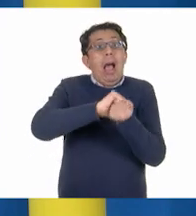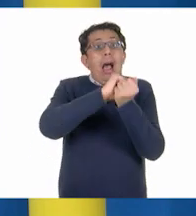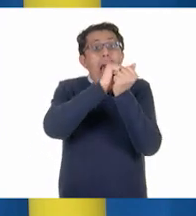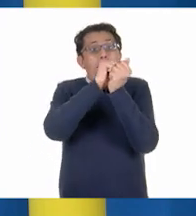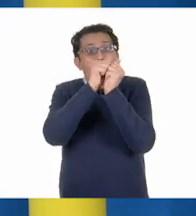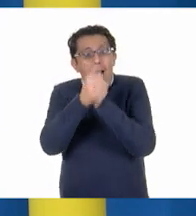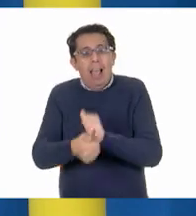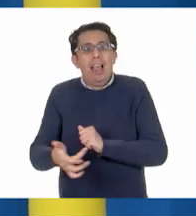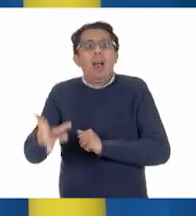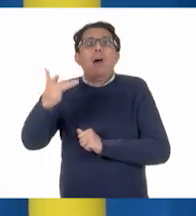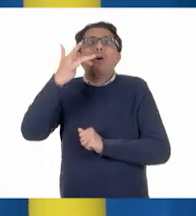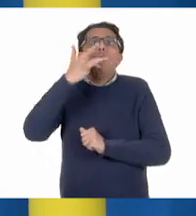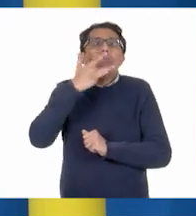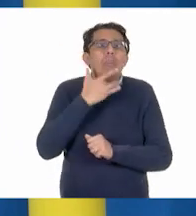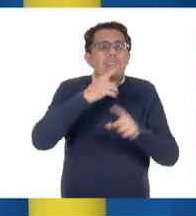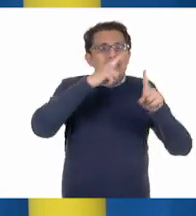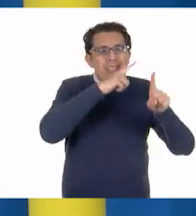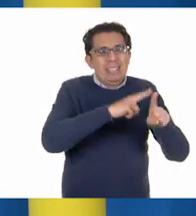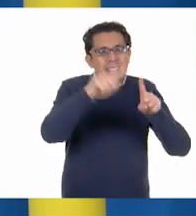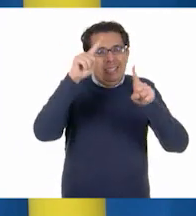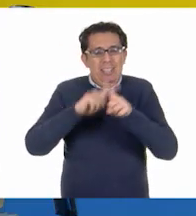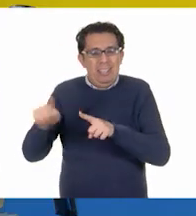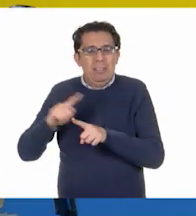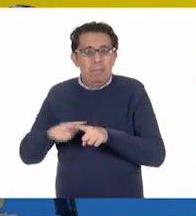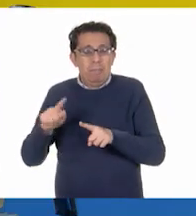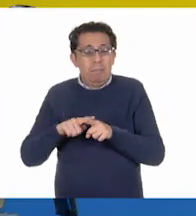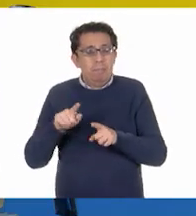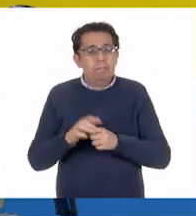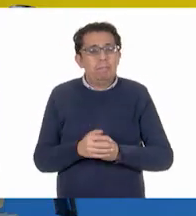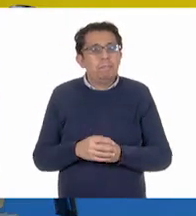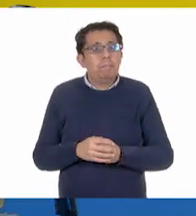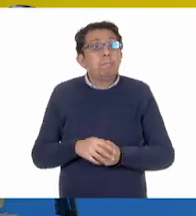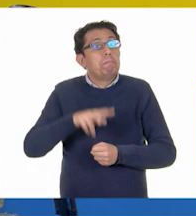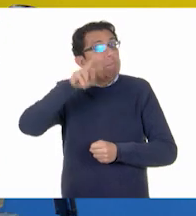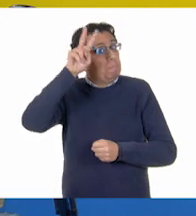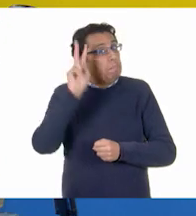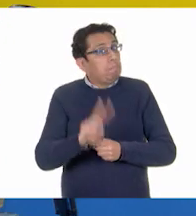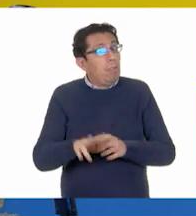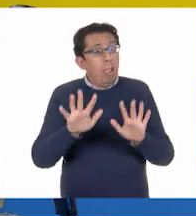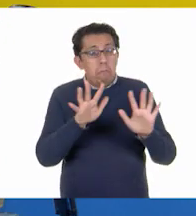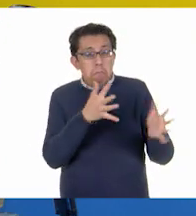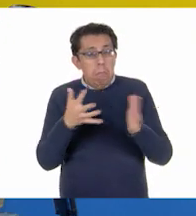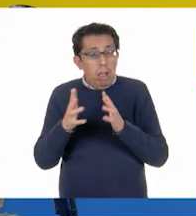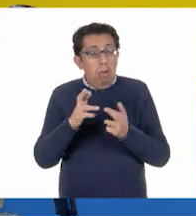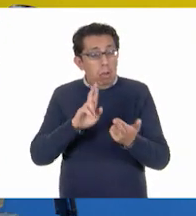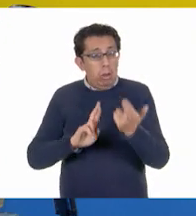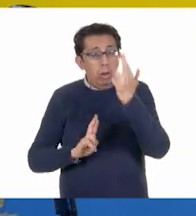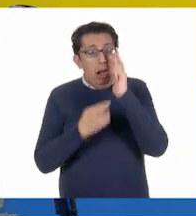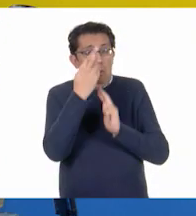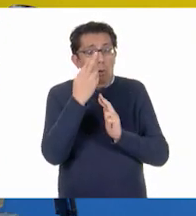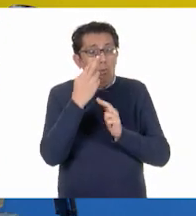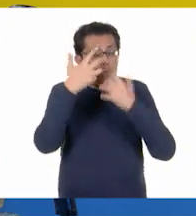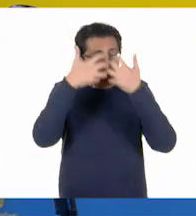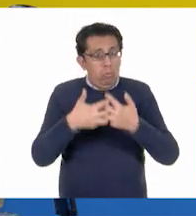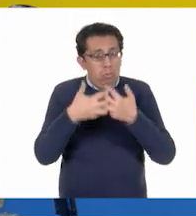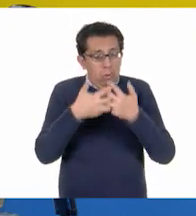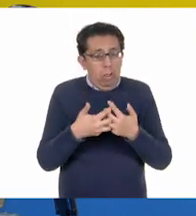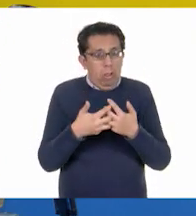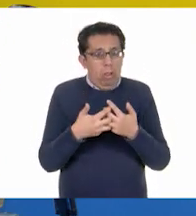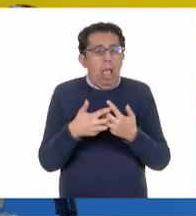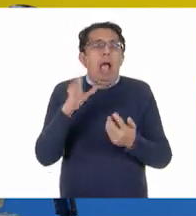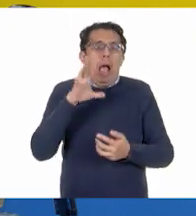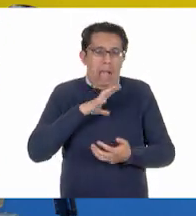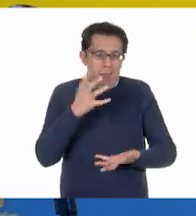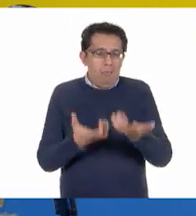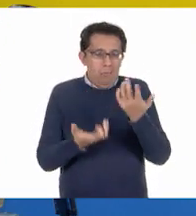mundo moderno desde hace casi 200 años. Es cierto, desde la Revolución Industrial, pero vimos que no podíamos